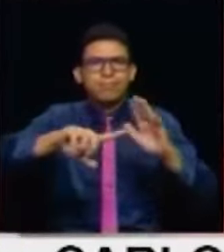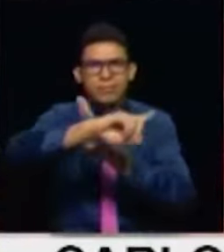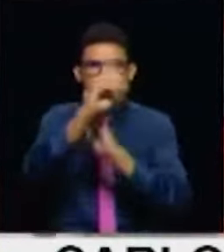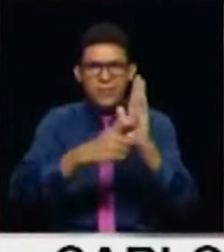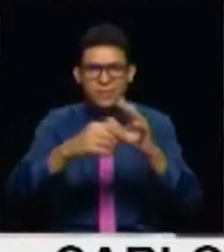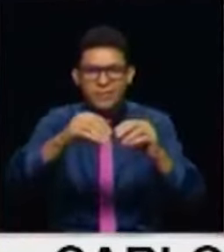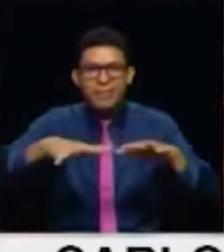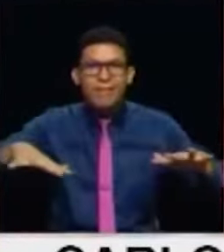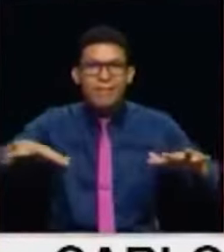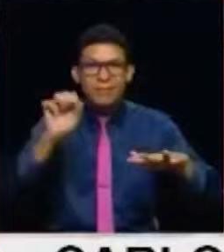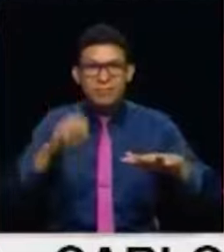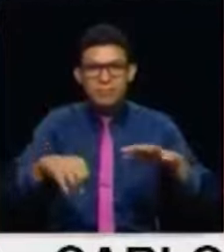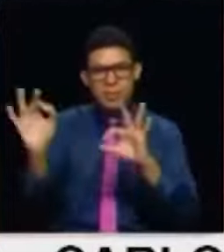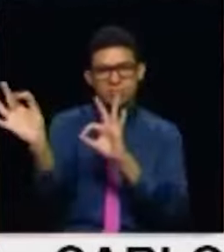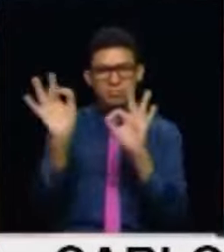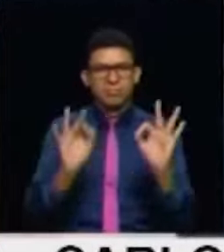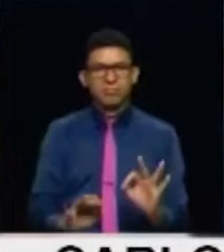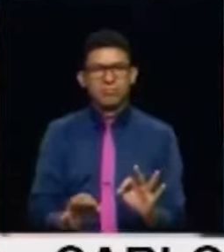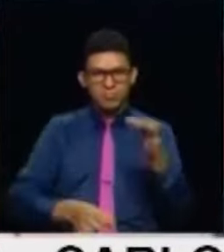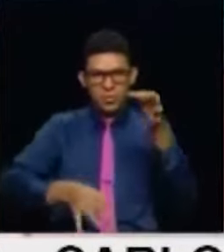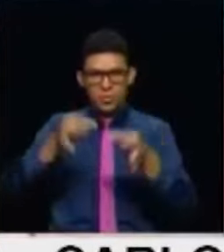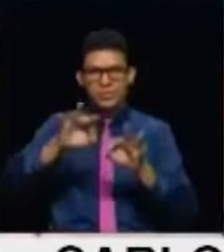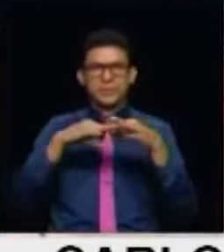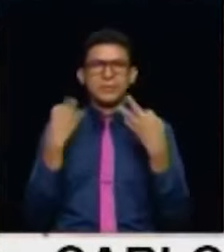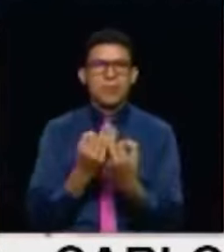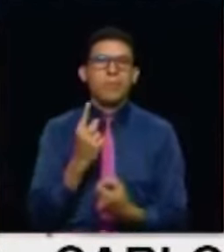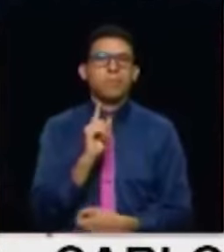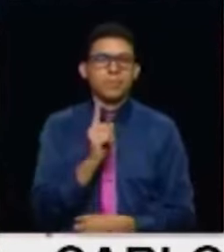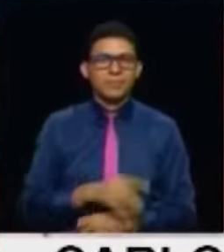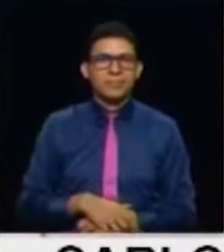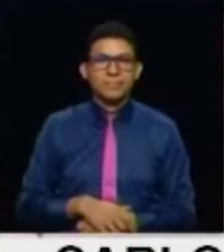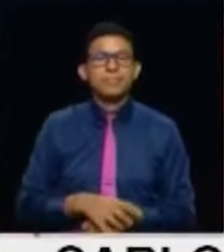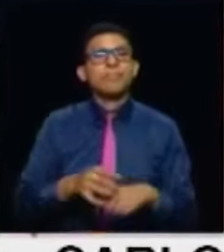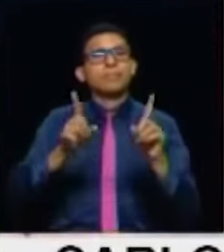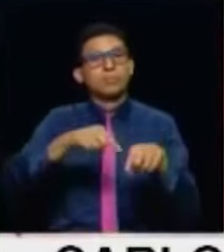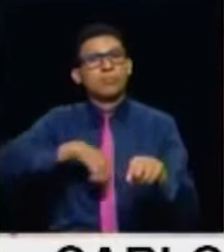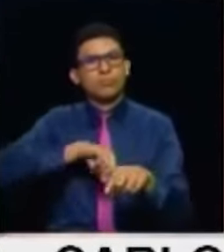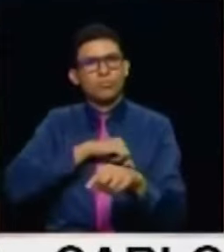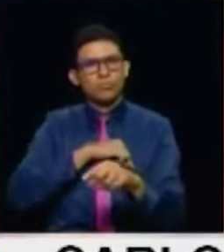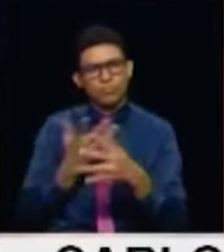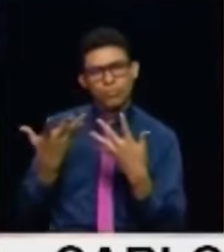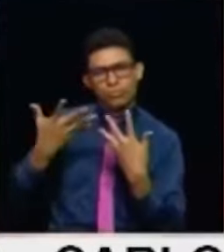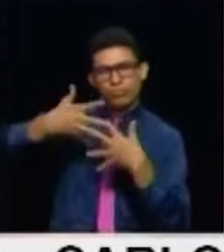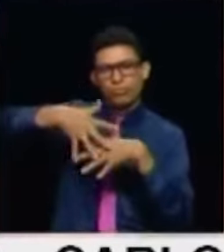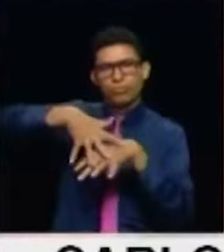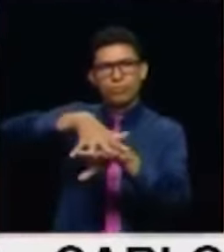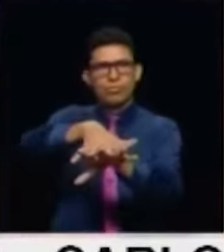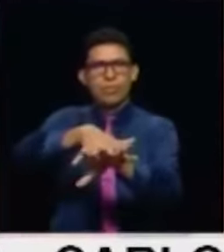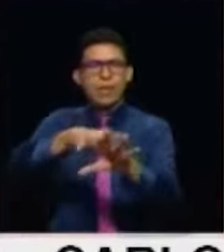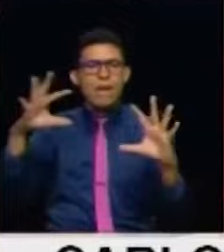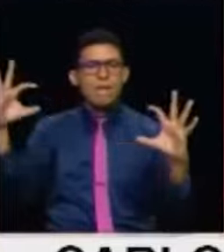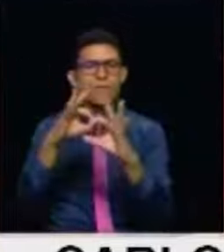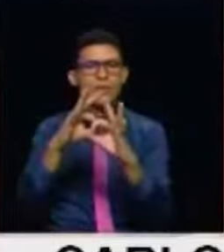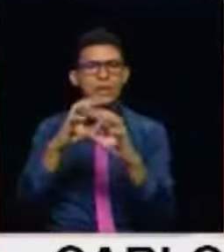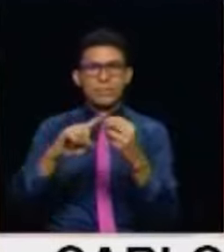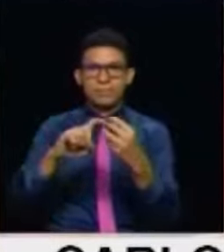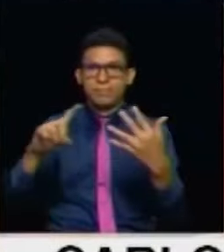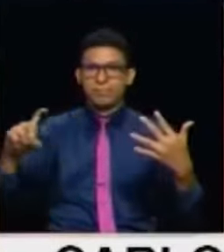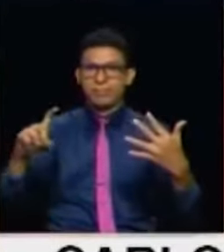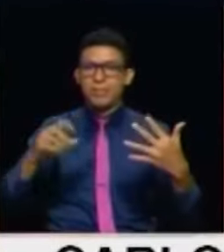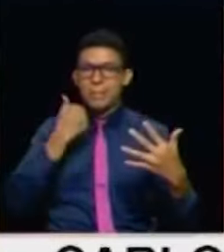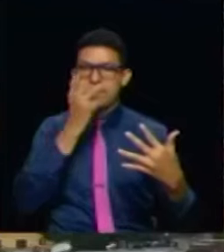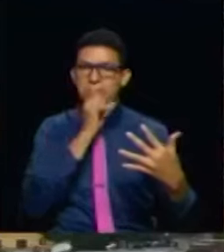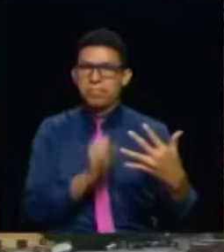territorios para la reparación de justicia familiar. También le damos una integridad y un enfoque diferencial a los